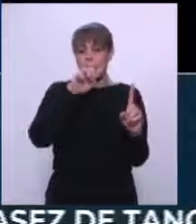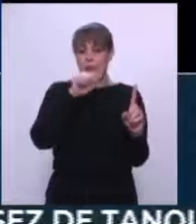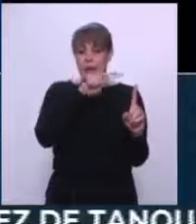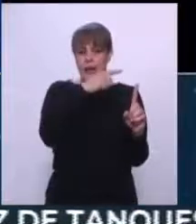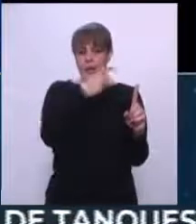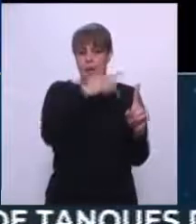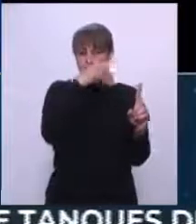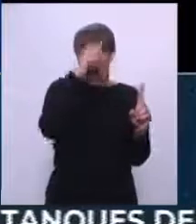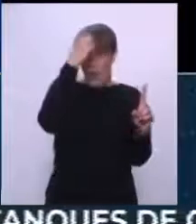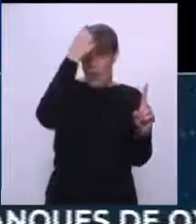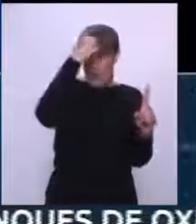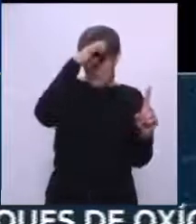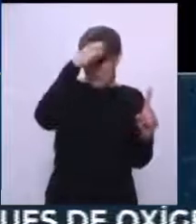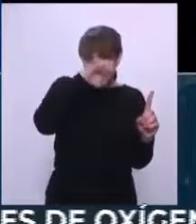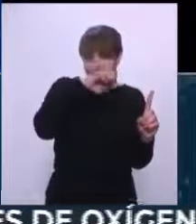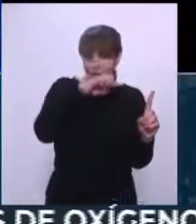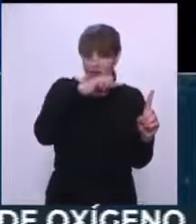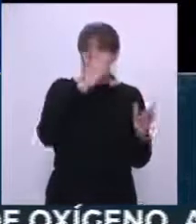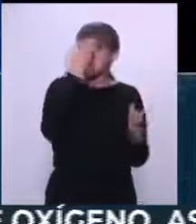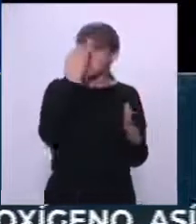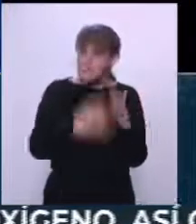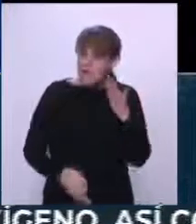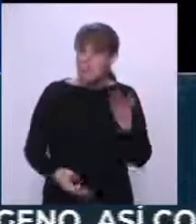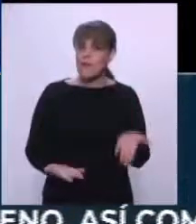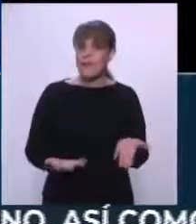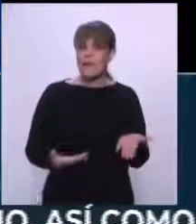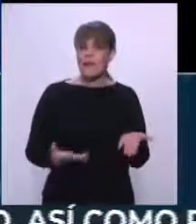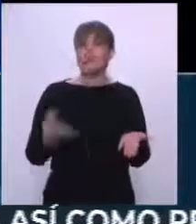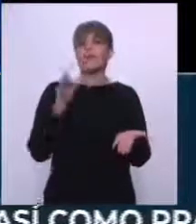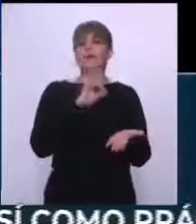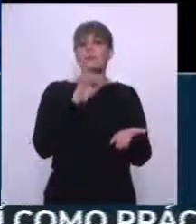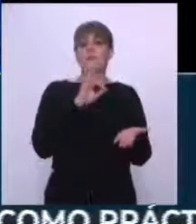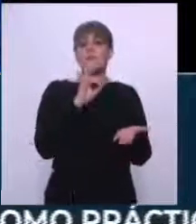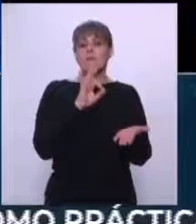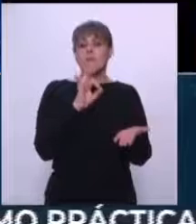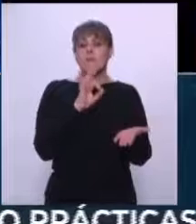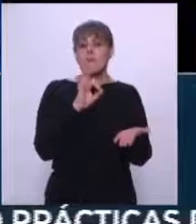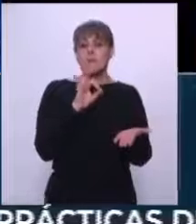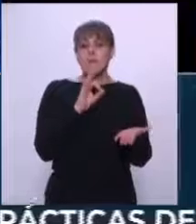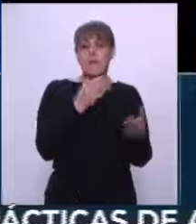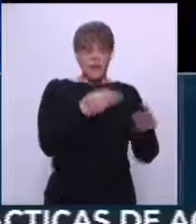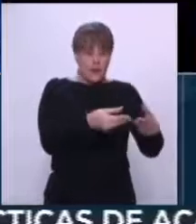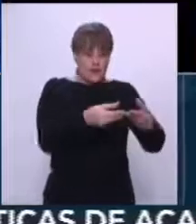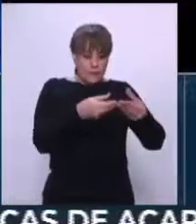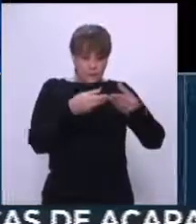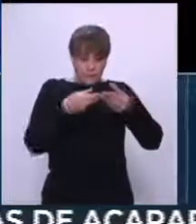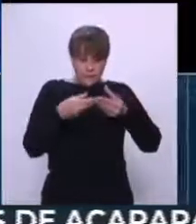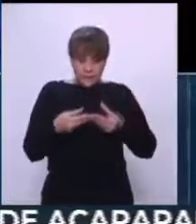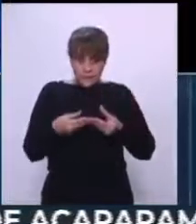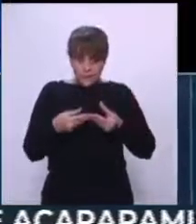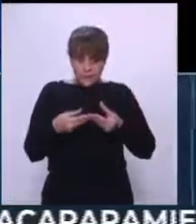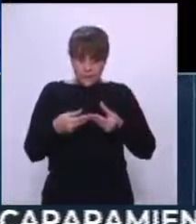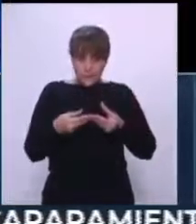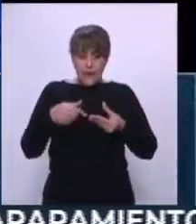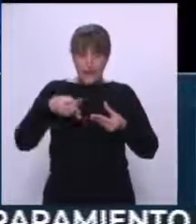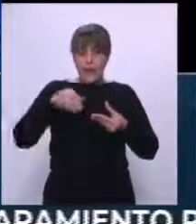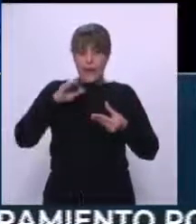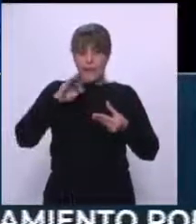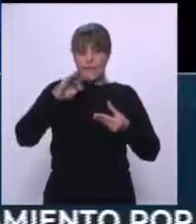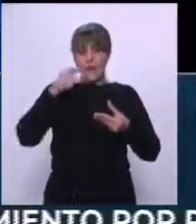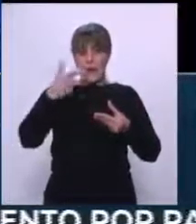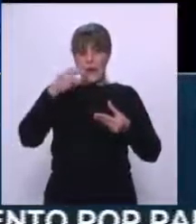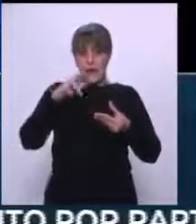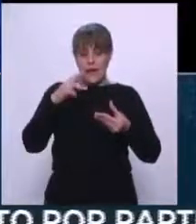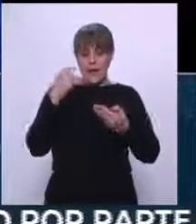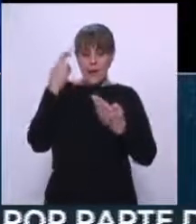realmente muchas cosas. Entonces, si se nos regresa si se nos da este expediente, la Fiscalía evalúa este expediente,